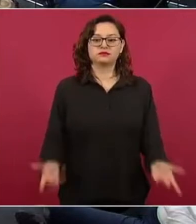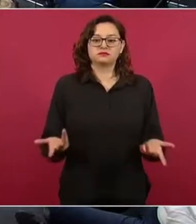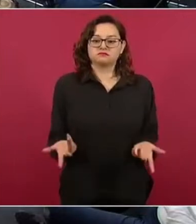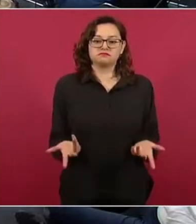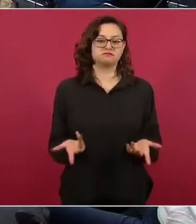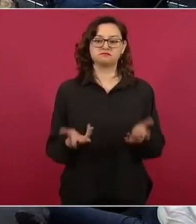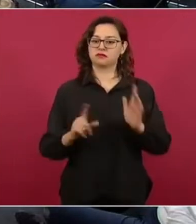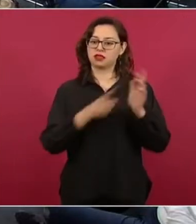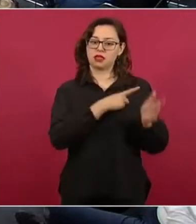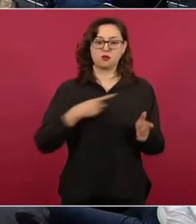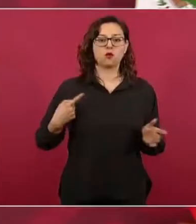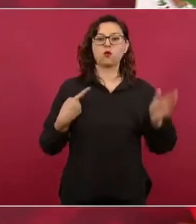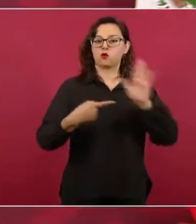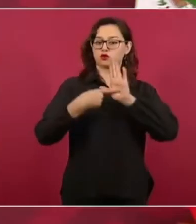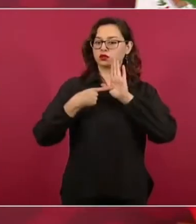abre paso,